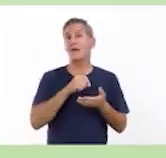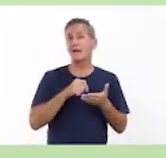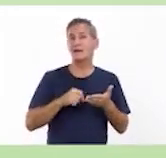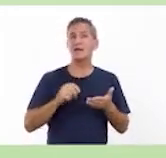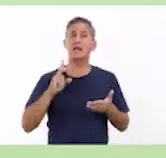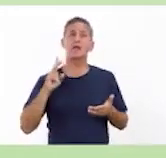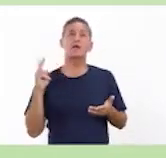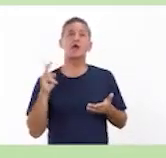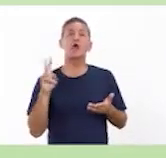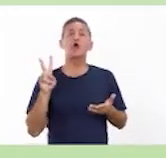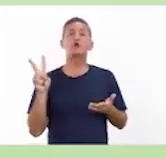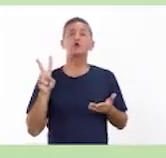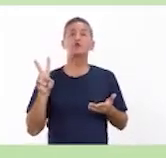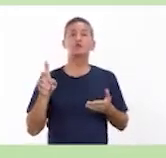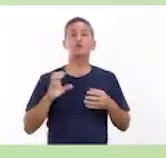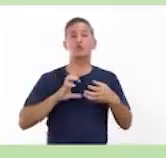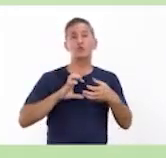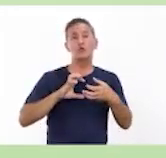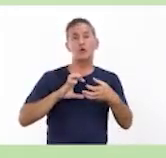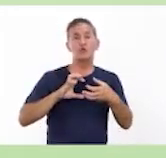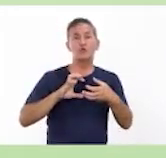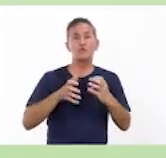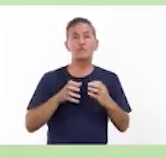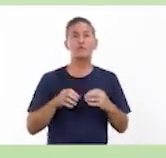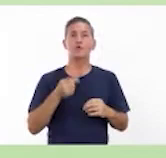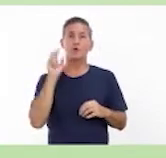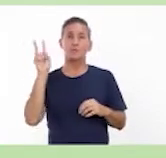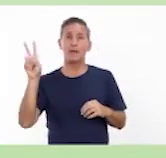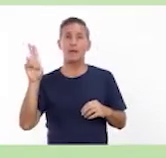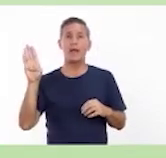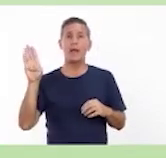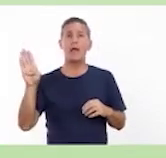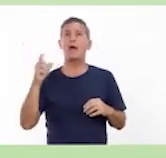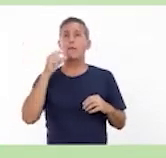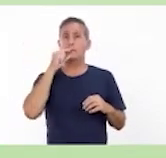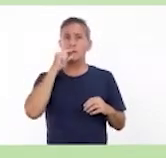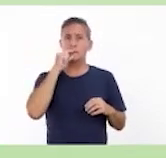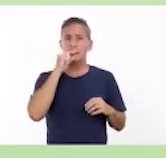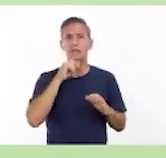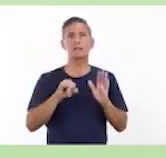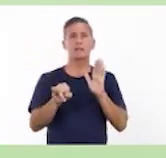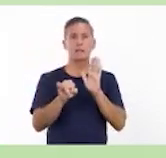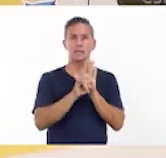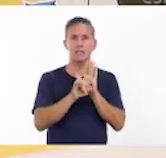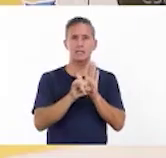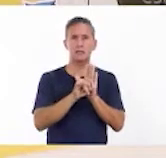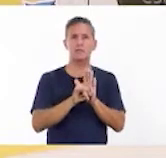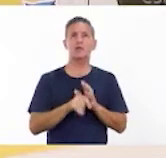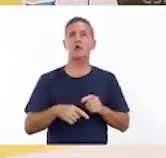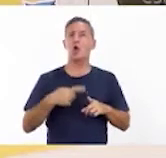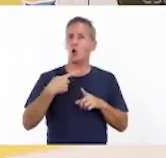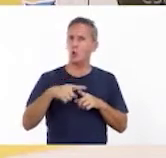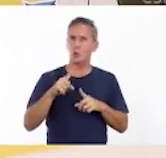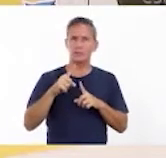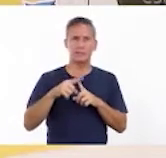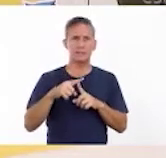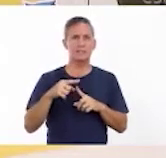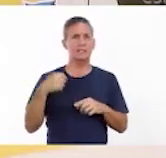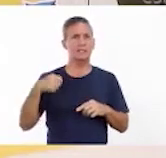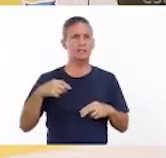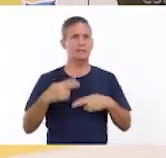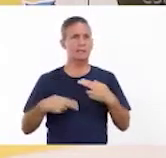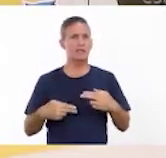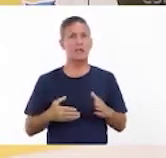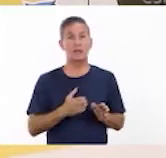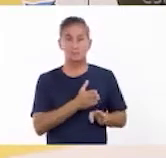Y escribe 2 formas verbales en tiempos diferentes. Identifícalos. Otra actividad que